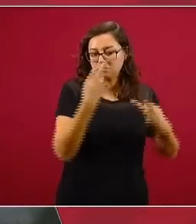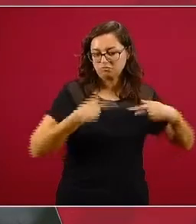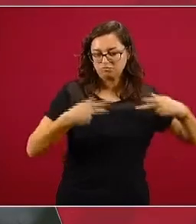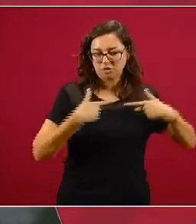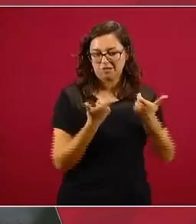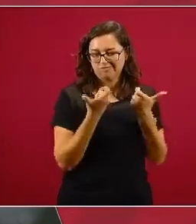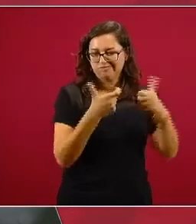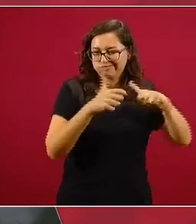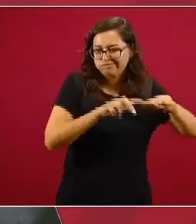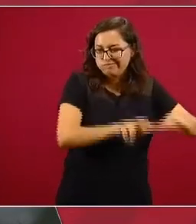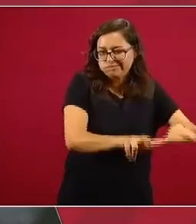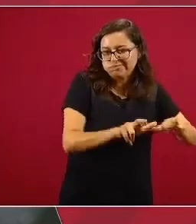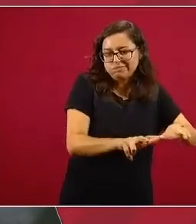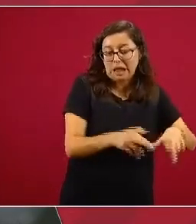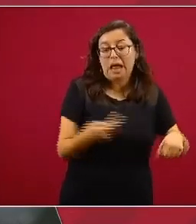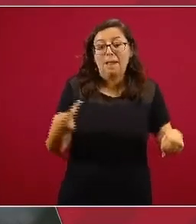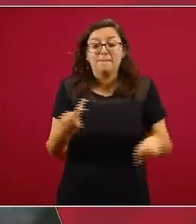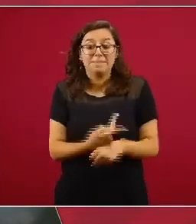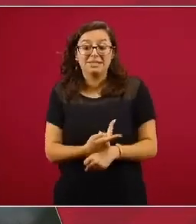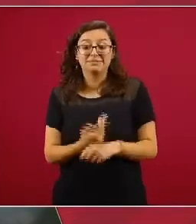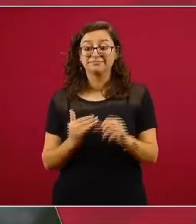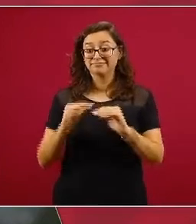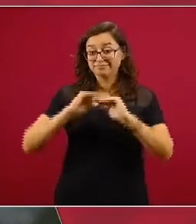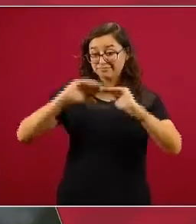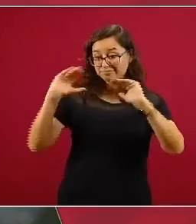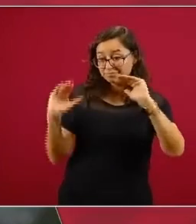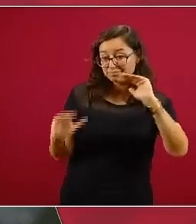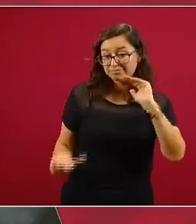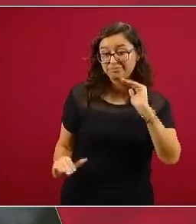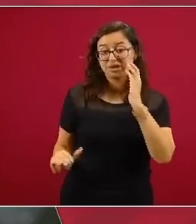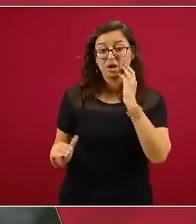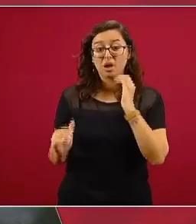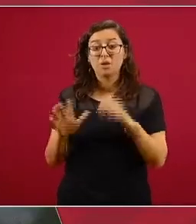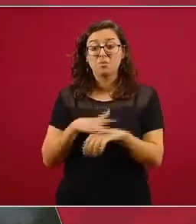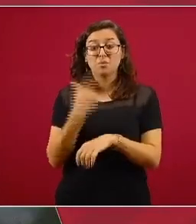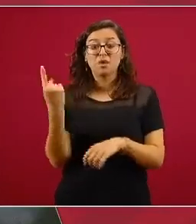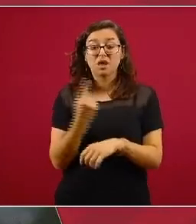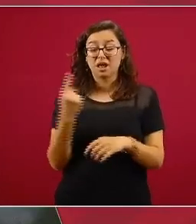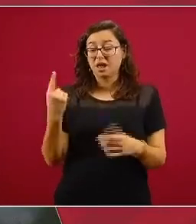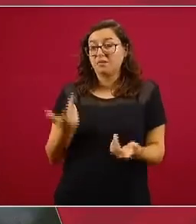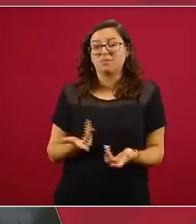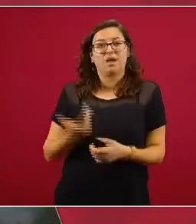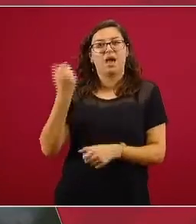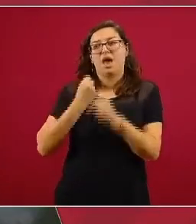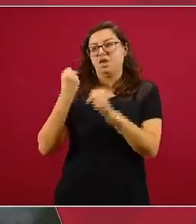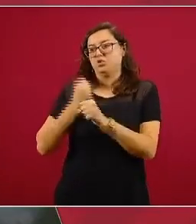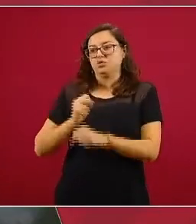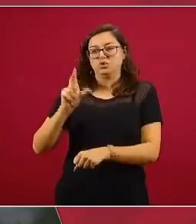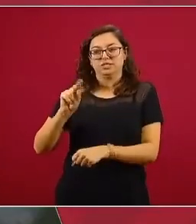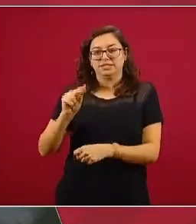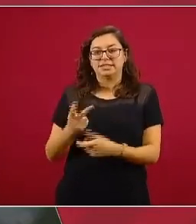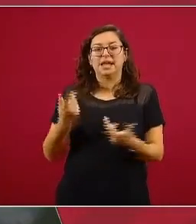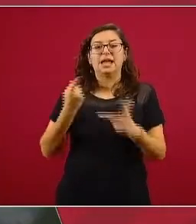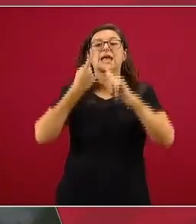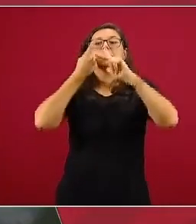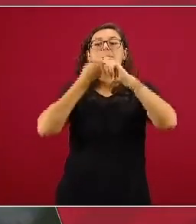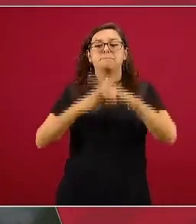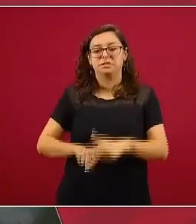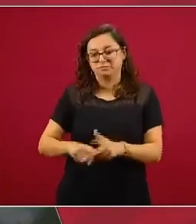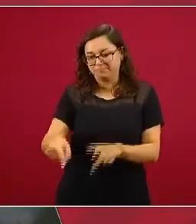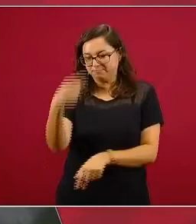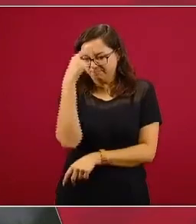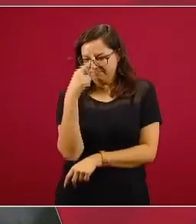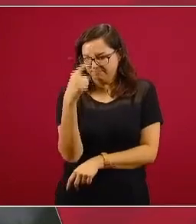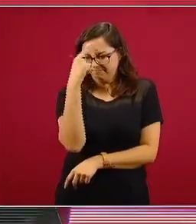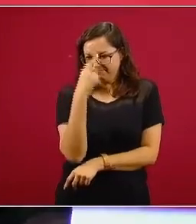de esta enorme desigualdad es que en México se desmanteló desde el inicio de los años 80 el empeño de tener un estado